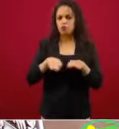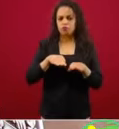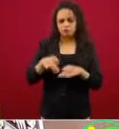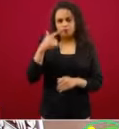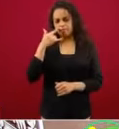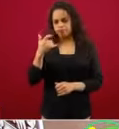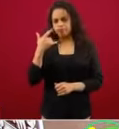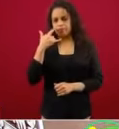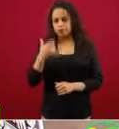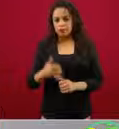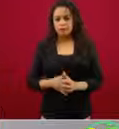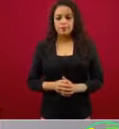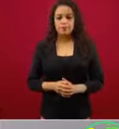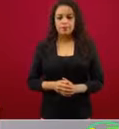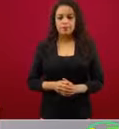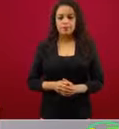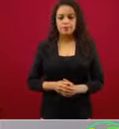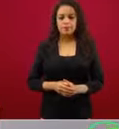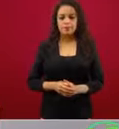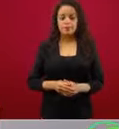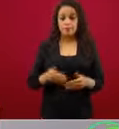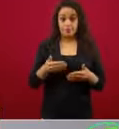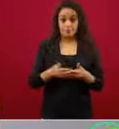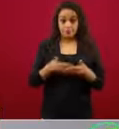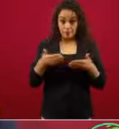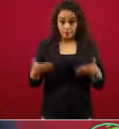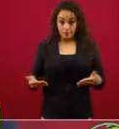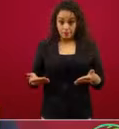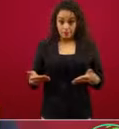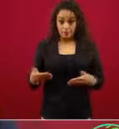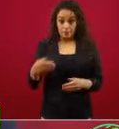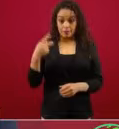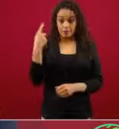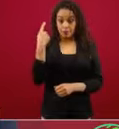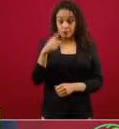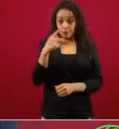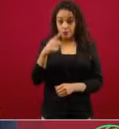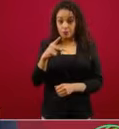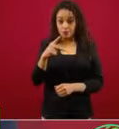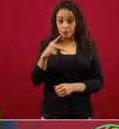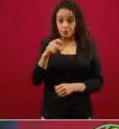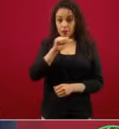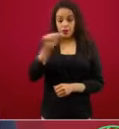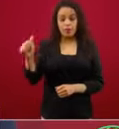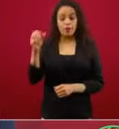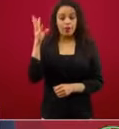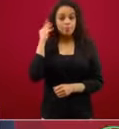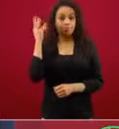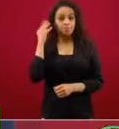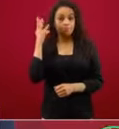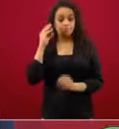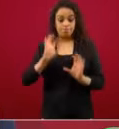ahora todo lo relacionado con la cadena es Jaime. Y